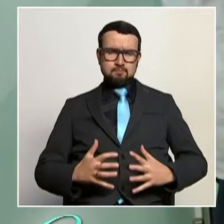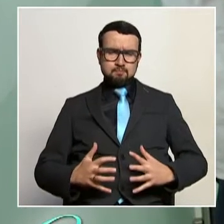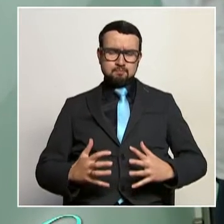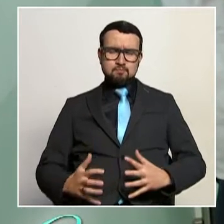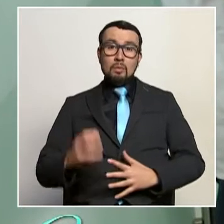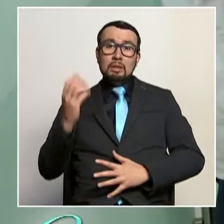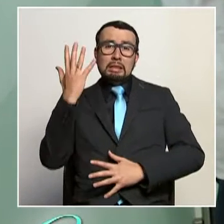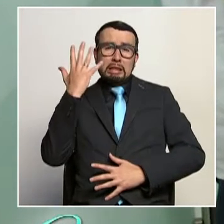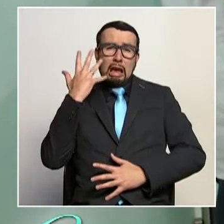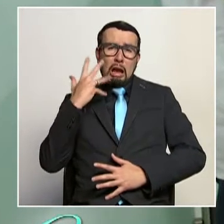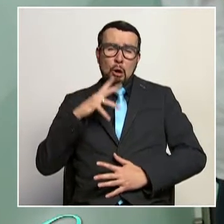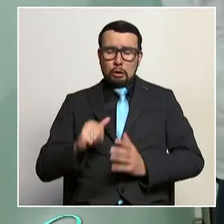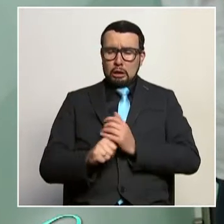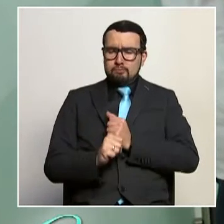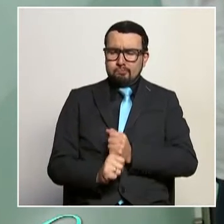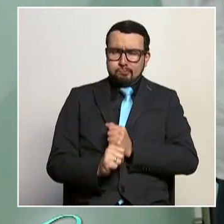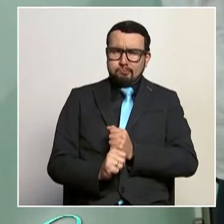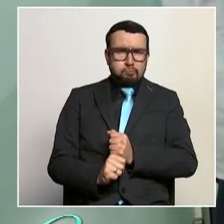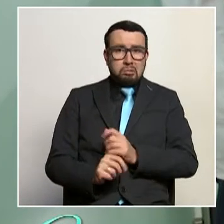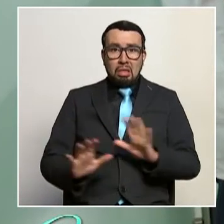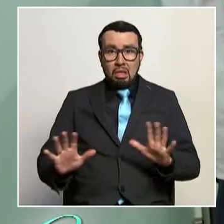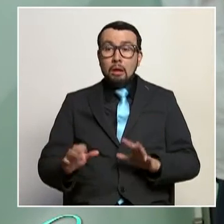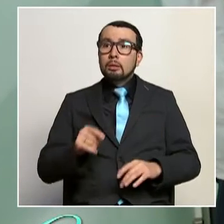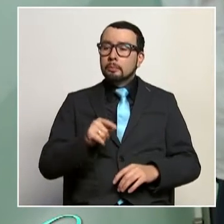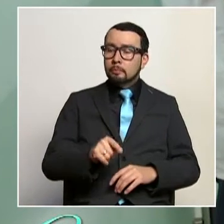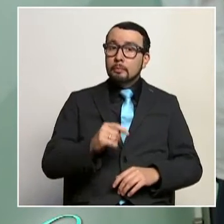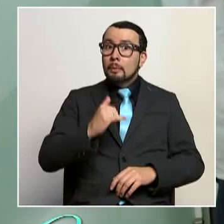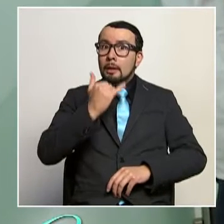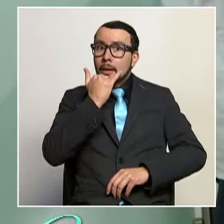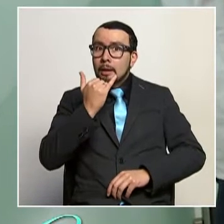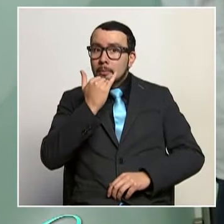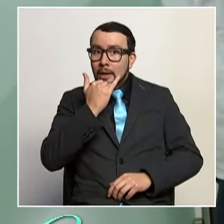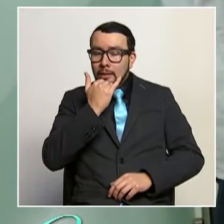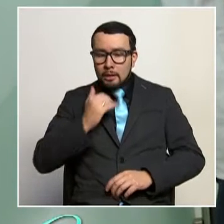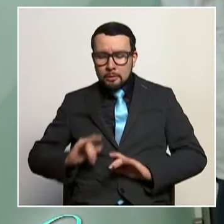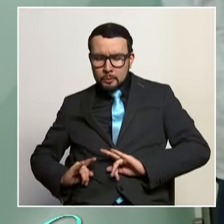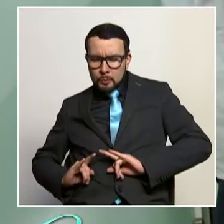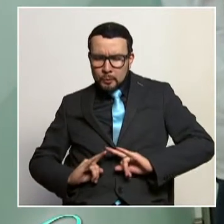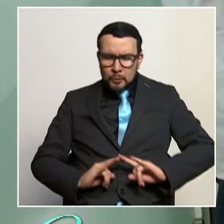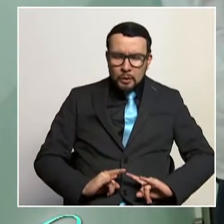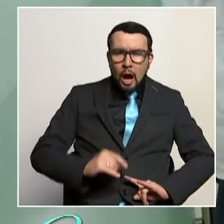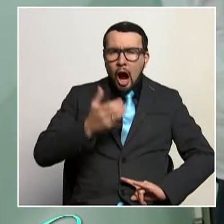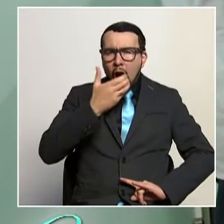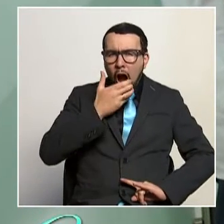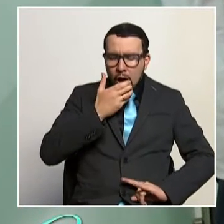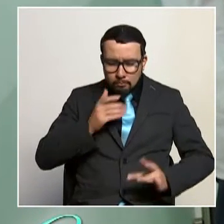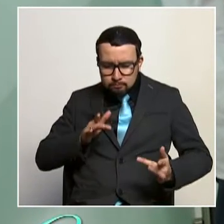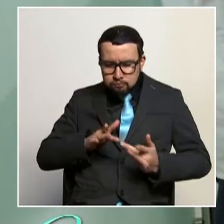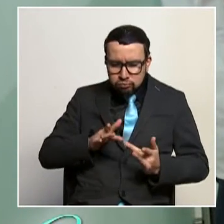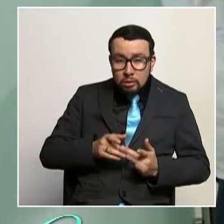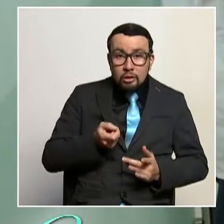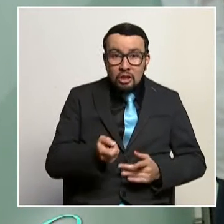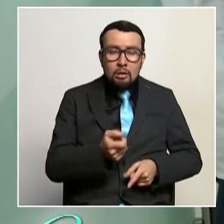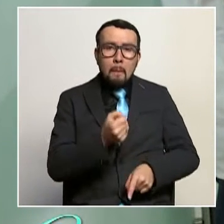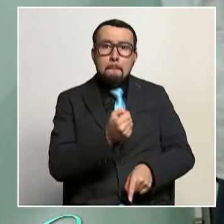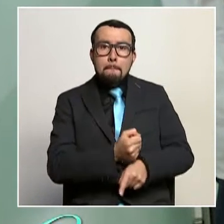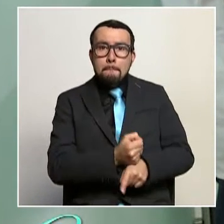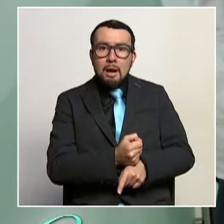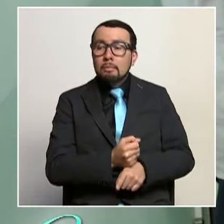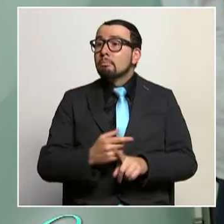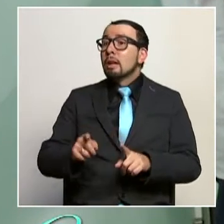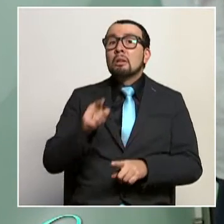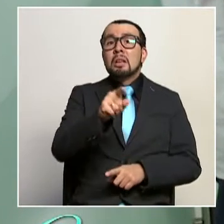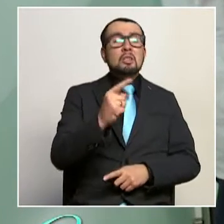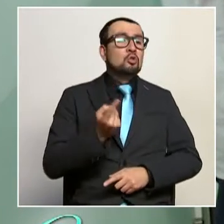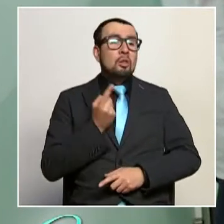gases, me está produciendo una alteración térmica, mecánica a esa próstata. Pero a él le trataron la